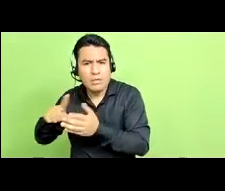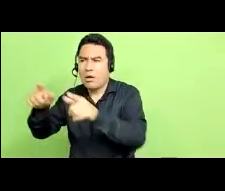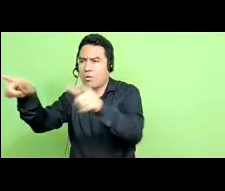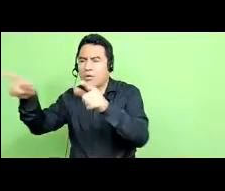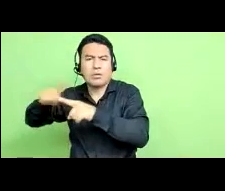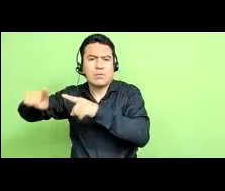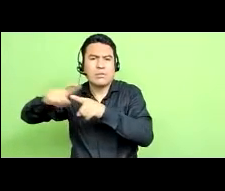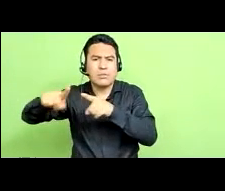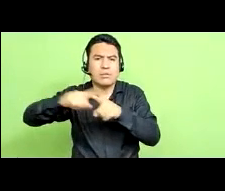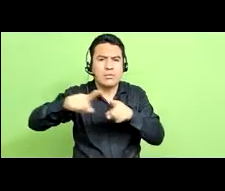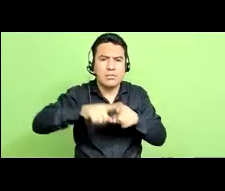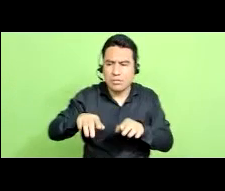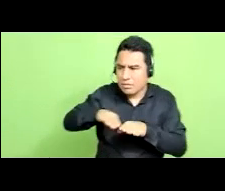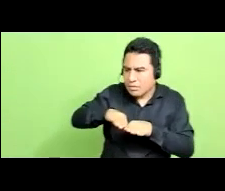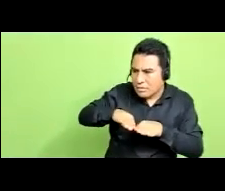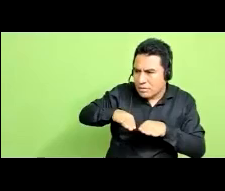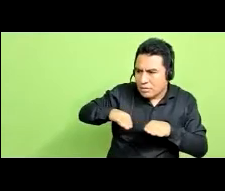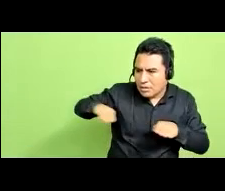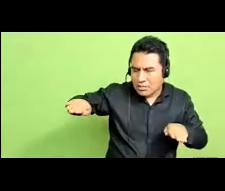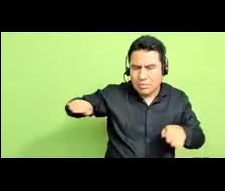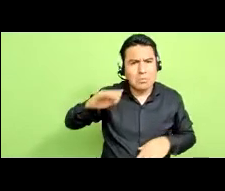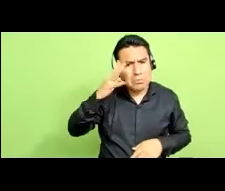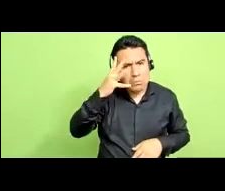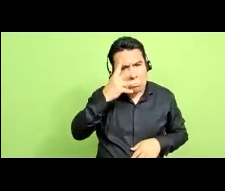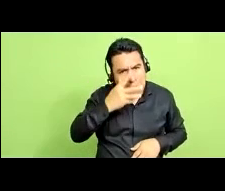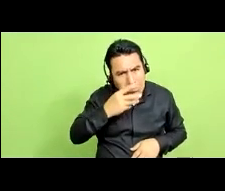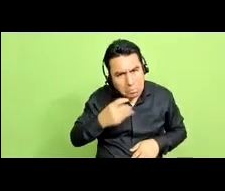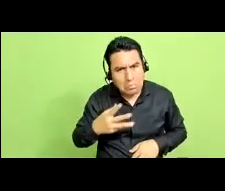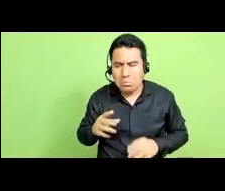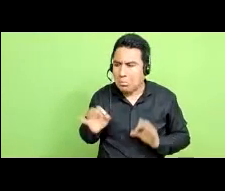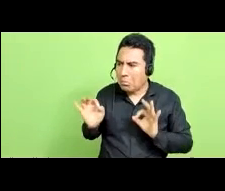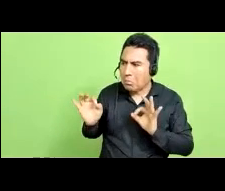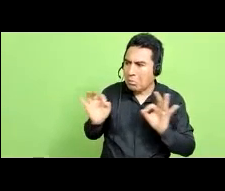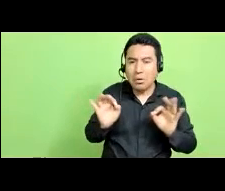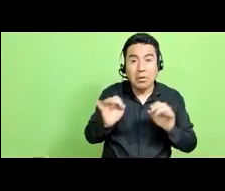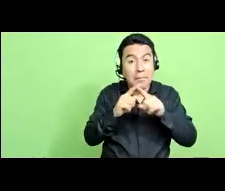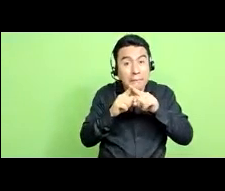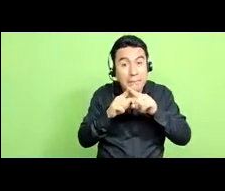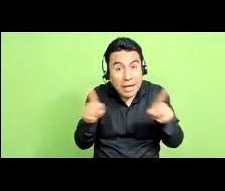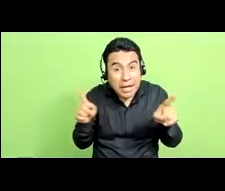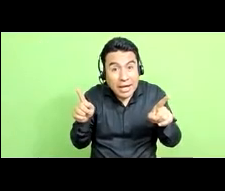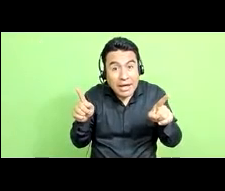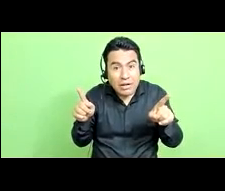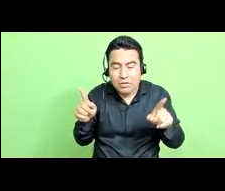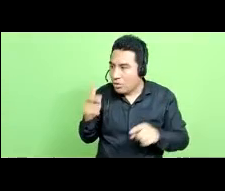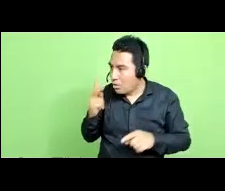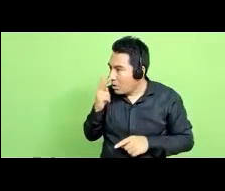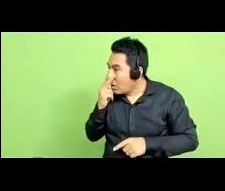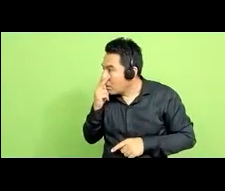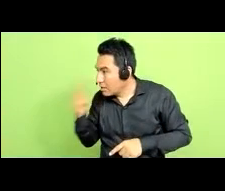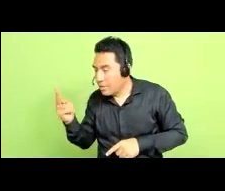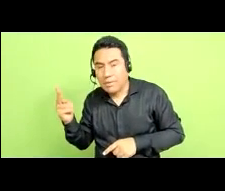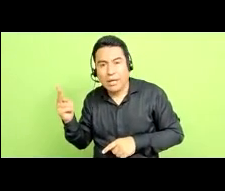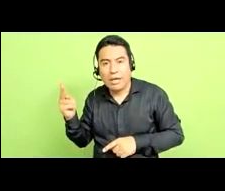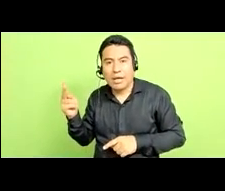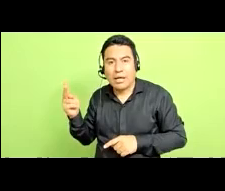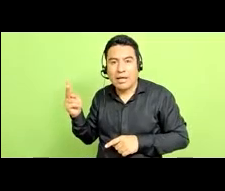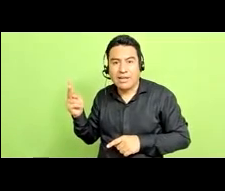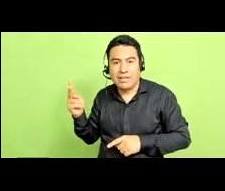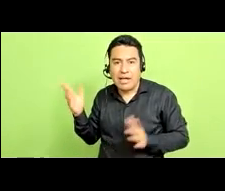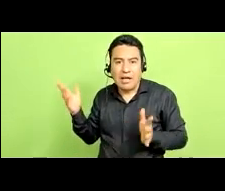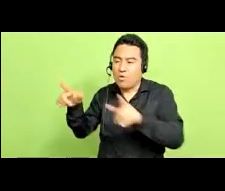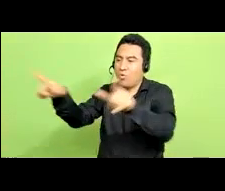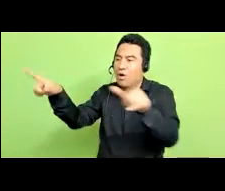rampas espléndidas con todo todo todo pero solo las partes visibles las centrales si